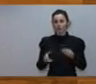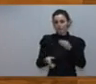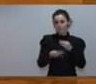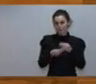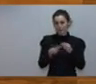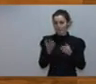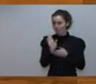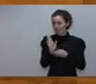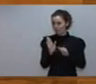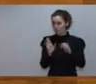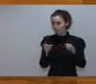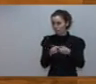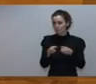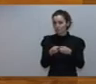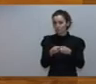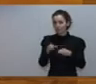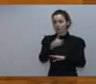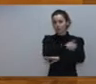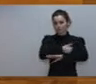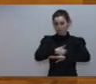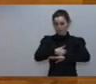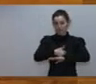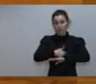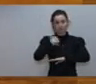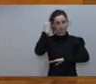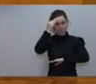por parte de Ciudadanos